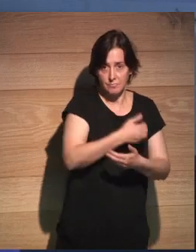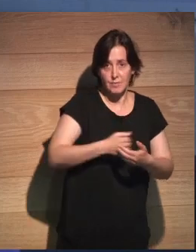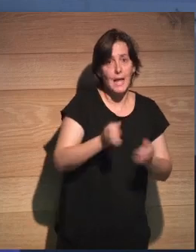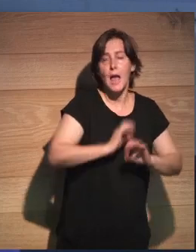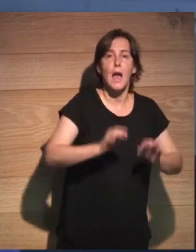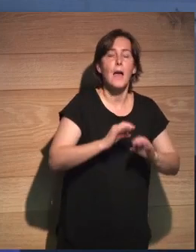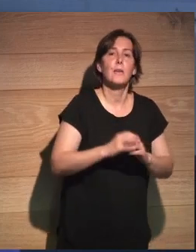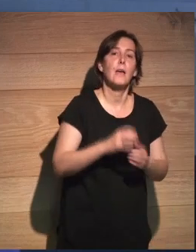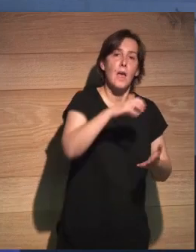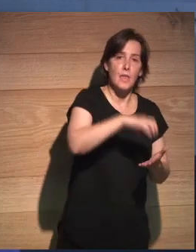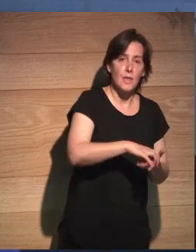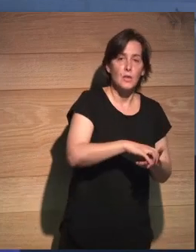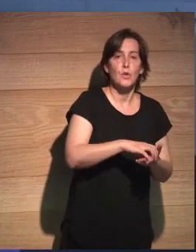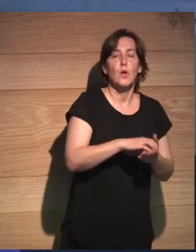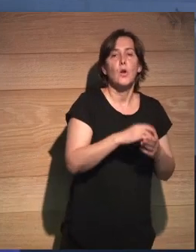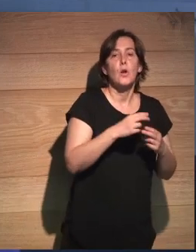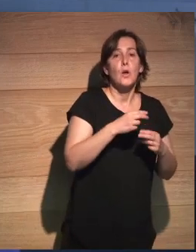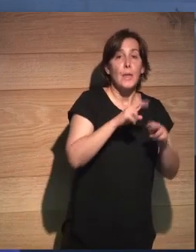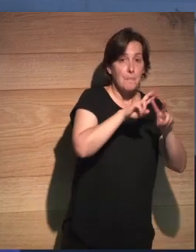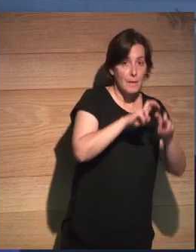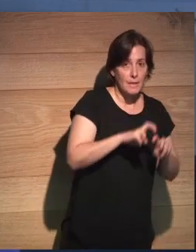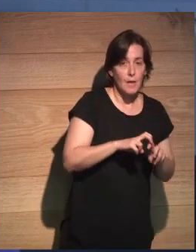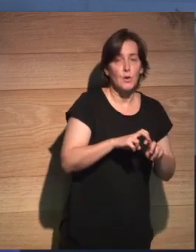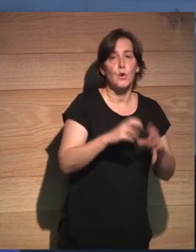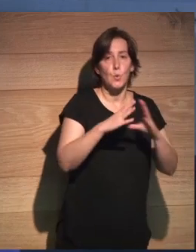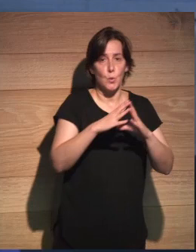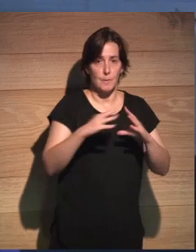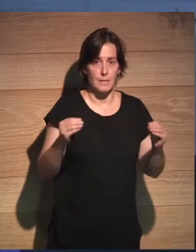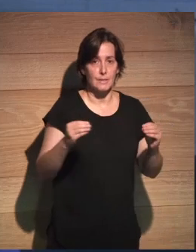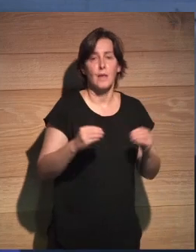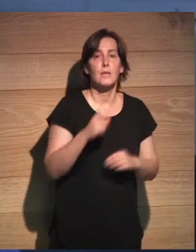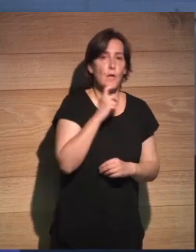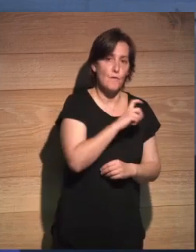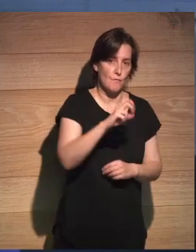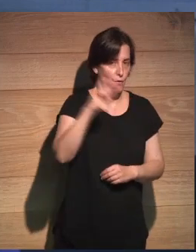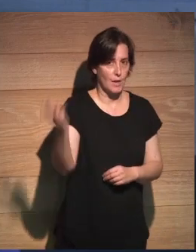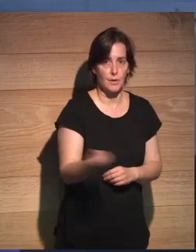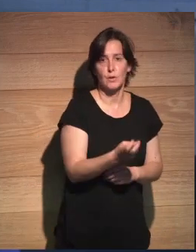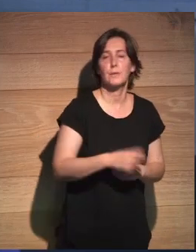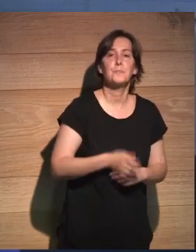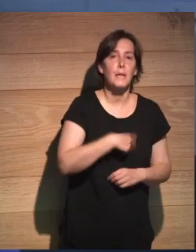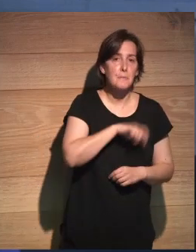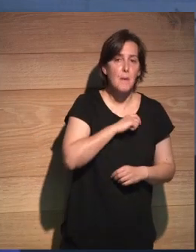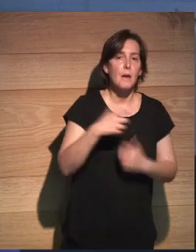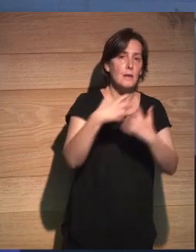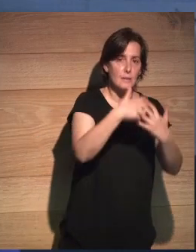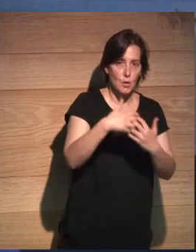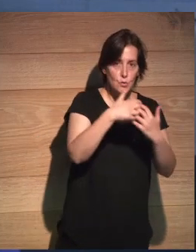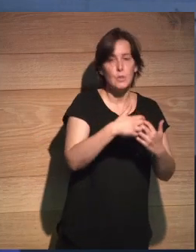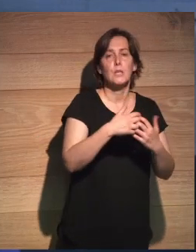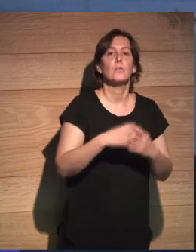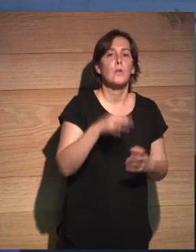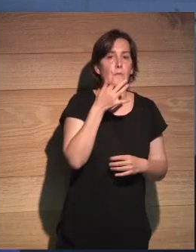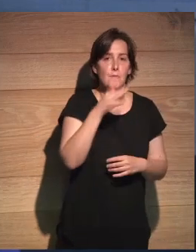universidades, centros de investigación y fundaciones. Con ediciones en España, Australia, Estados Unidos, Reino